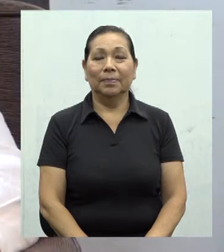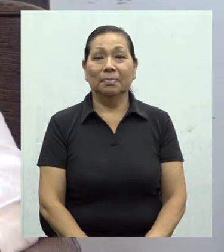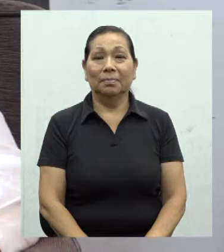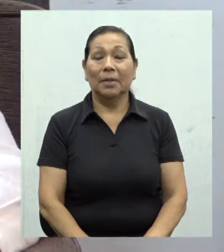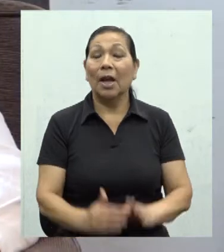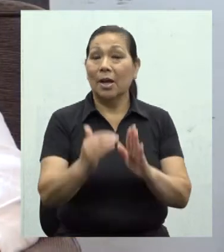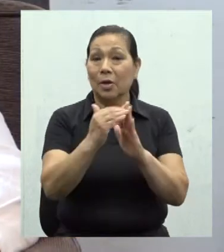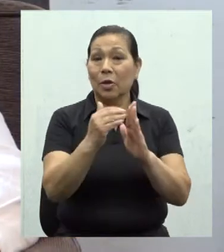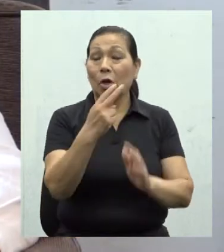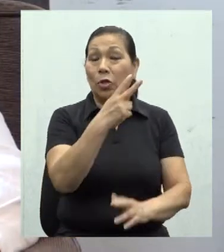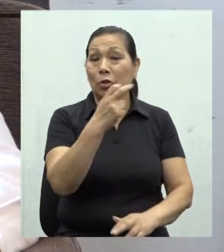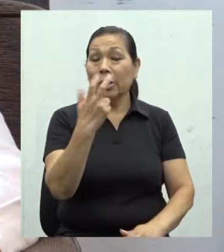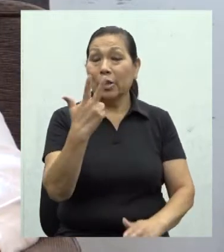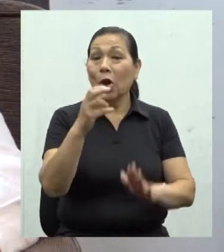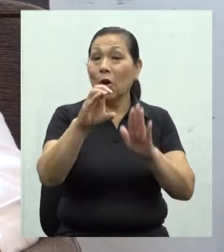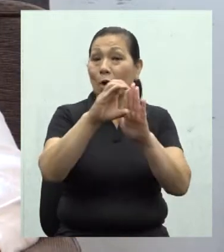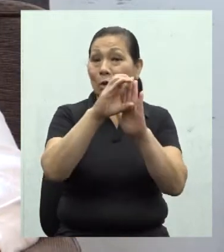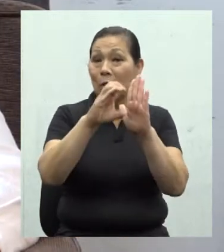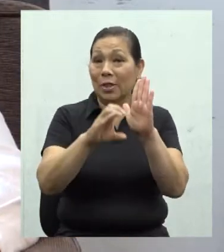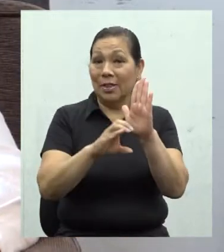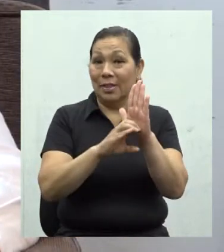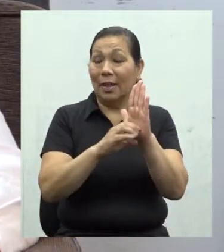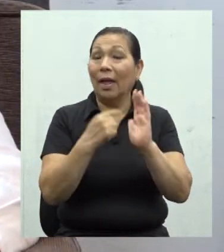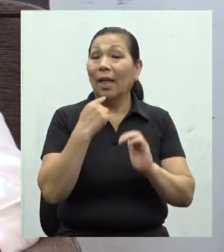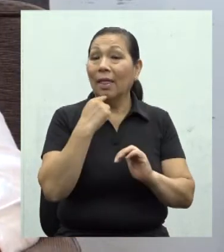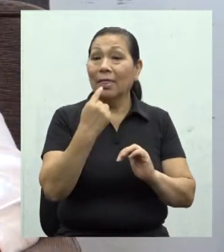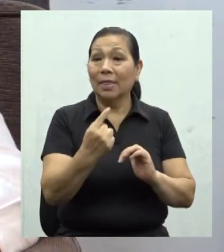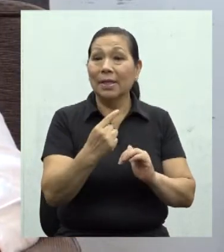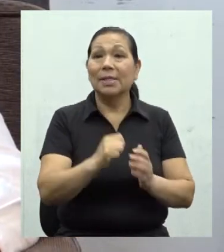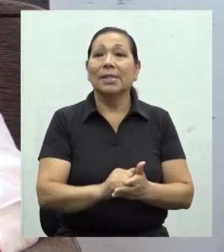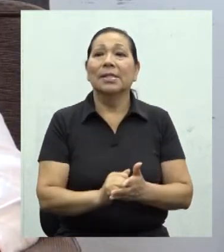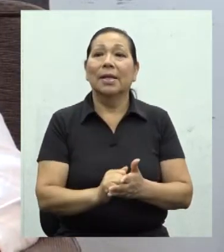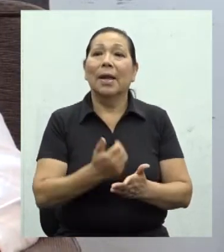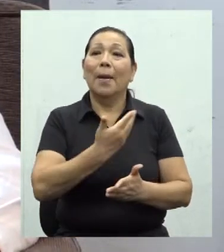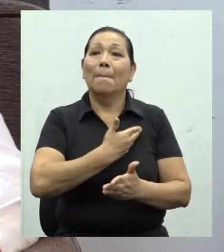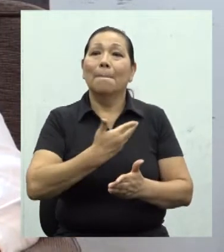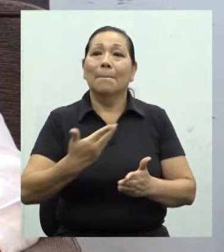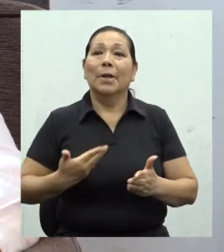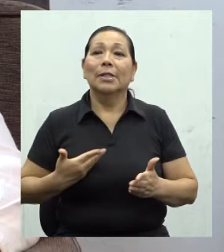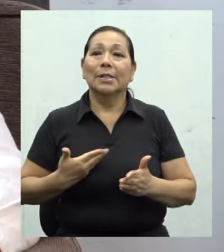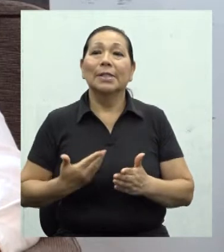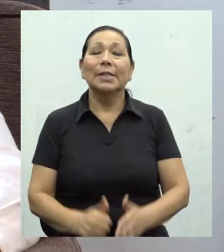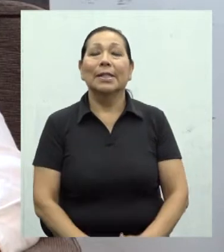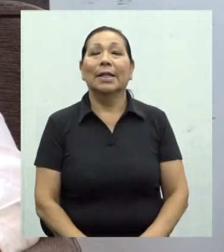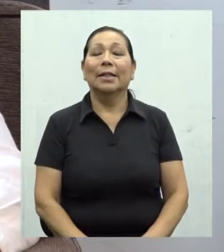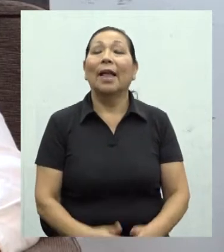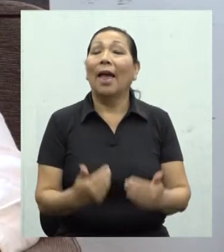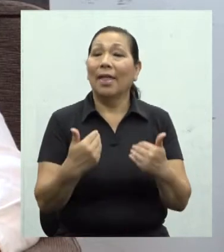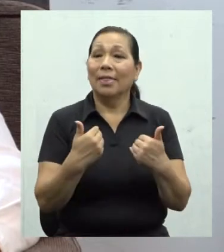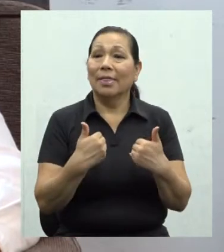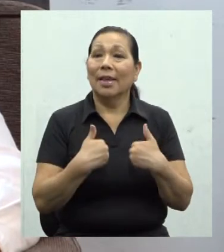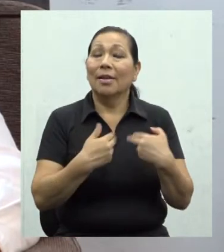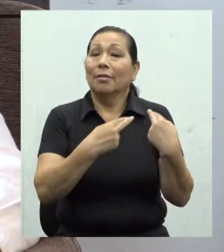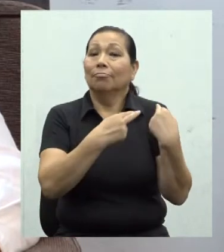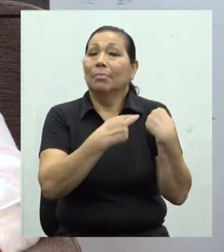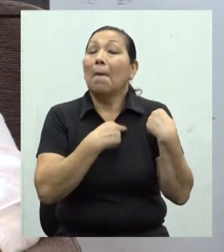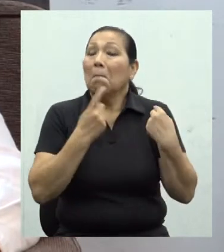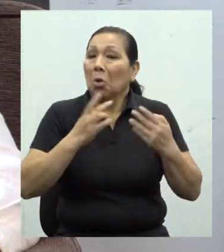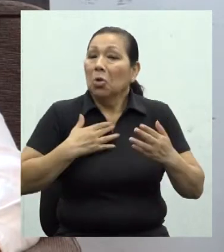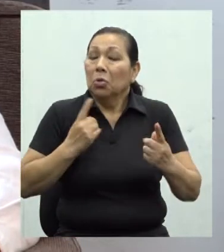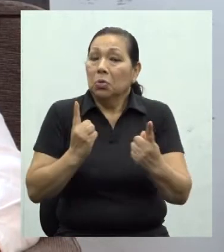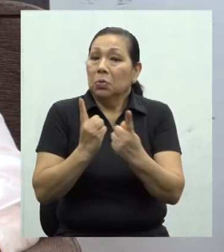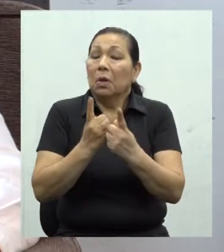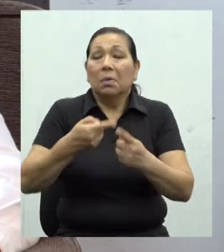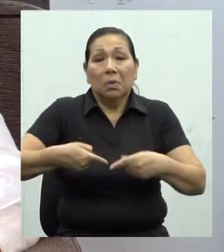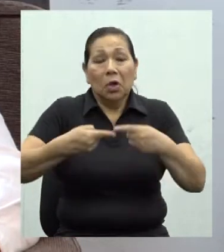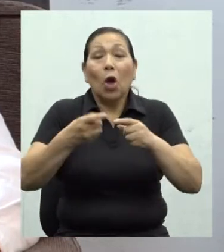El artículo 203 de la Constitución precisa en primer lugar que el presidente de la República tiene la facultad para poder interponer